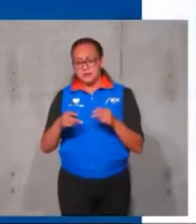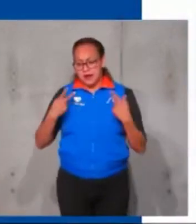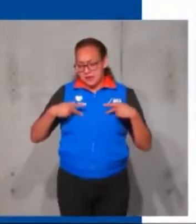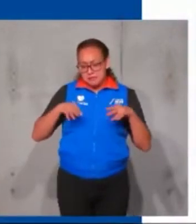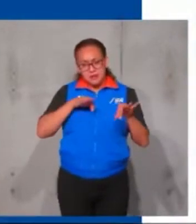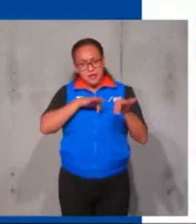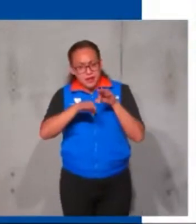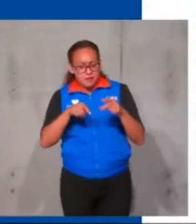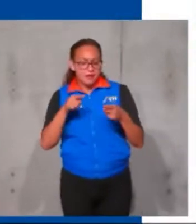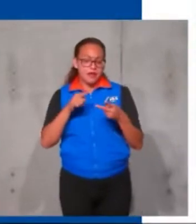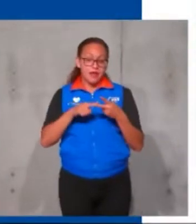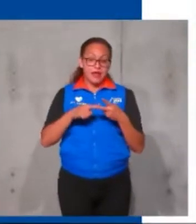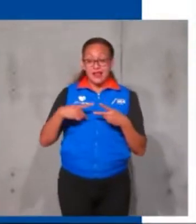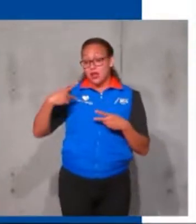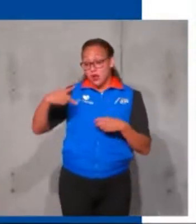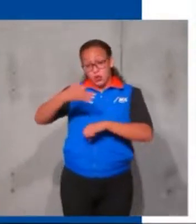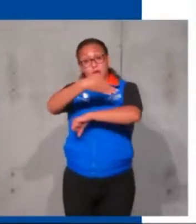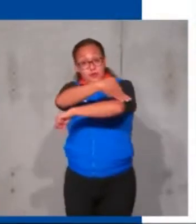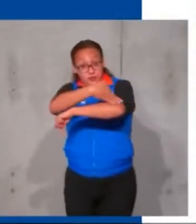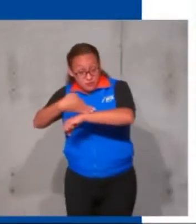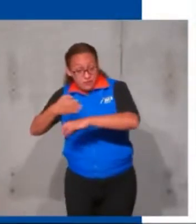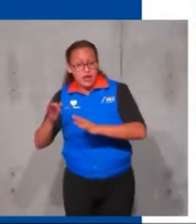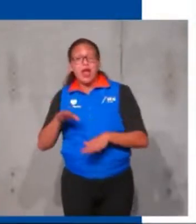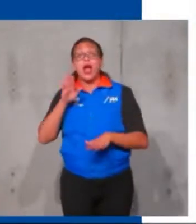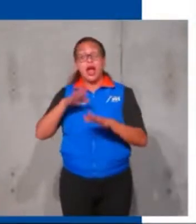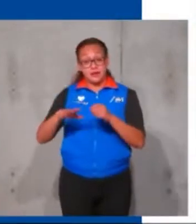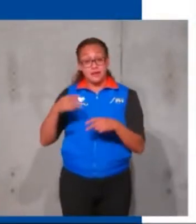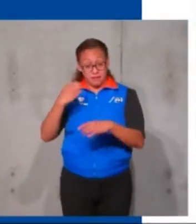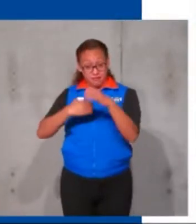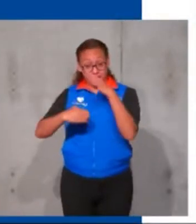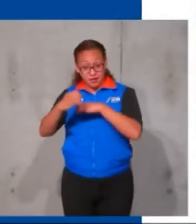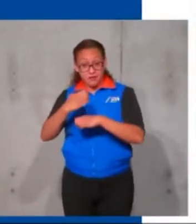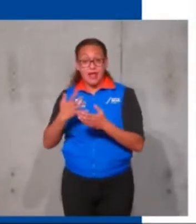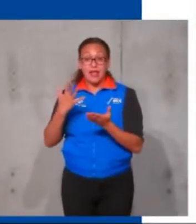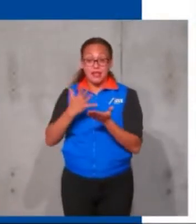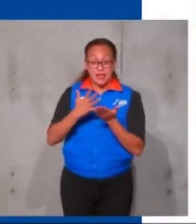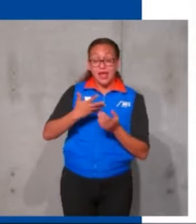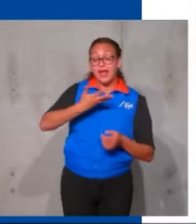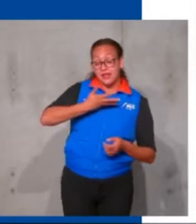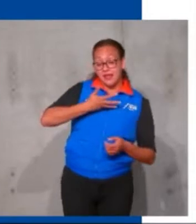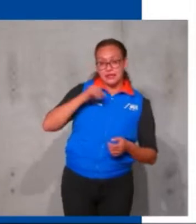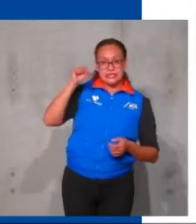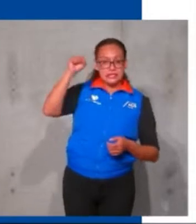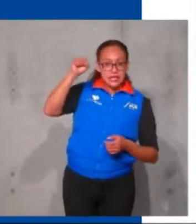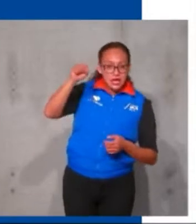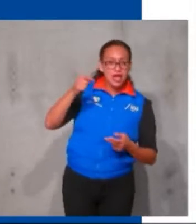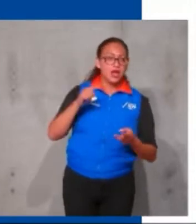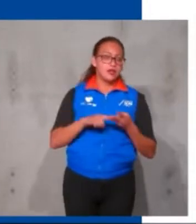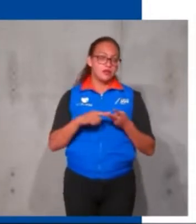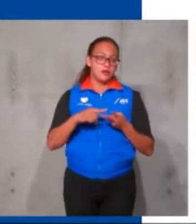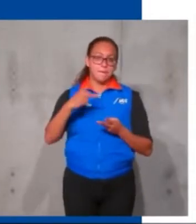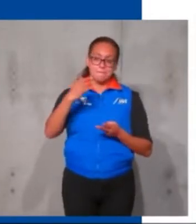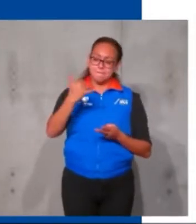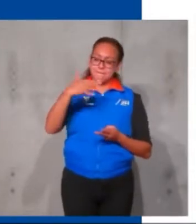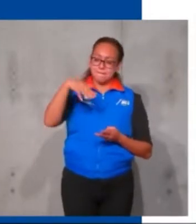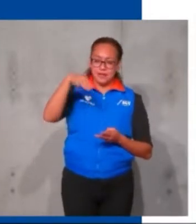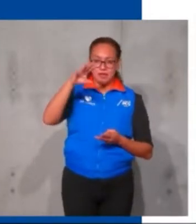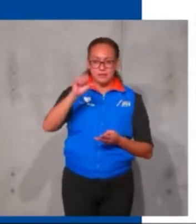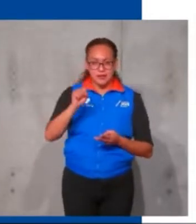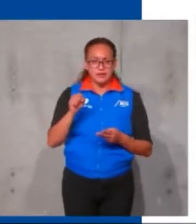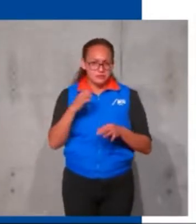los colaboradores, las familias de todos los colaboradores. Hay empresas que tienen sindicato, las